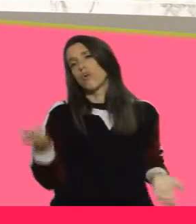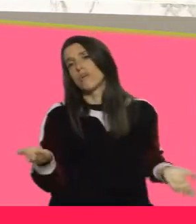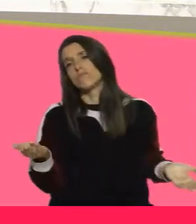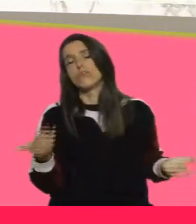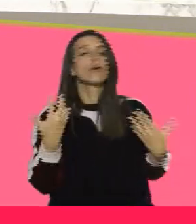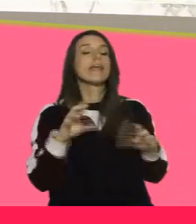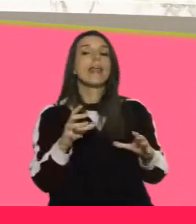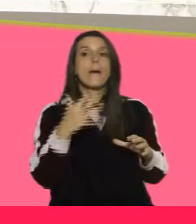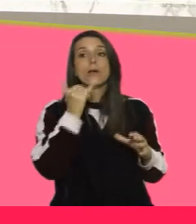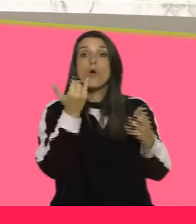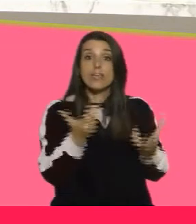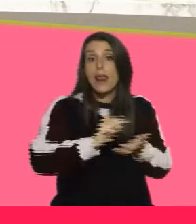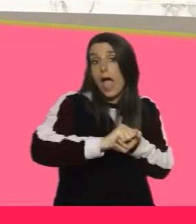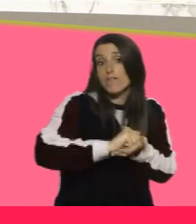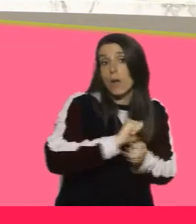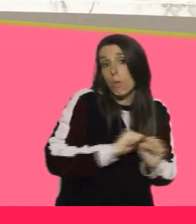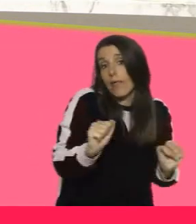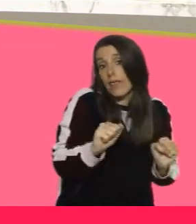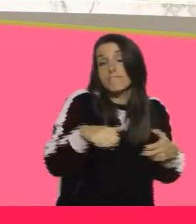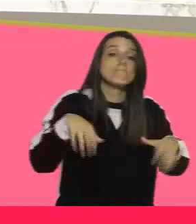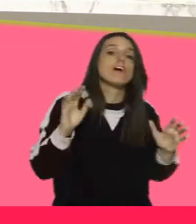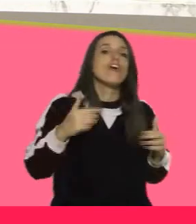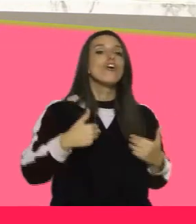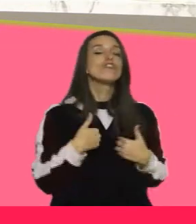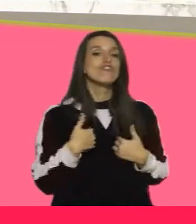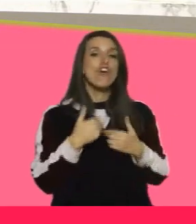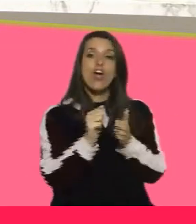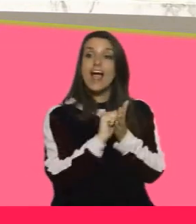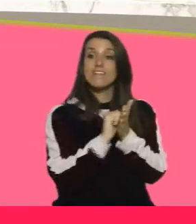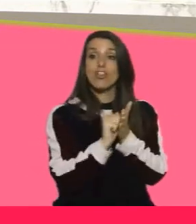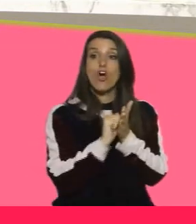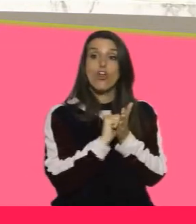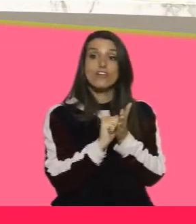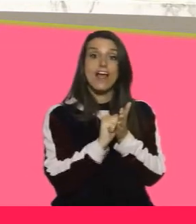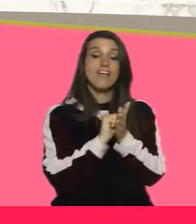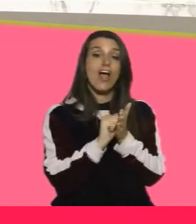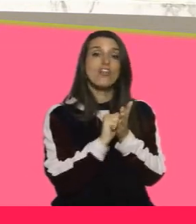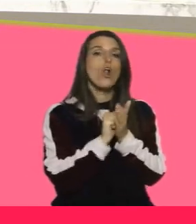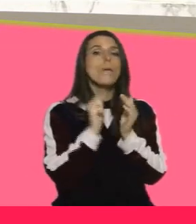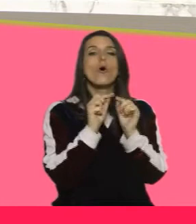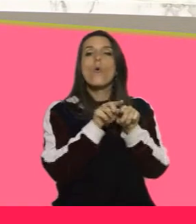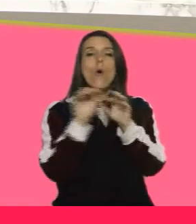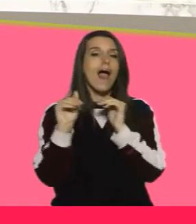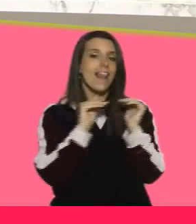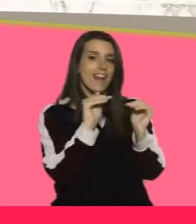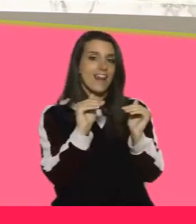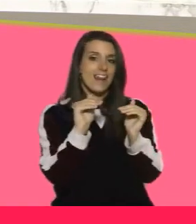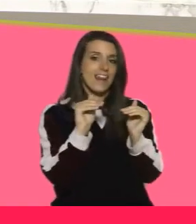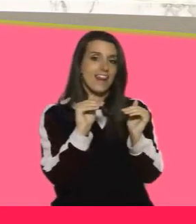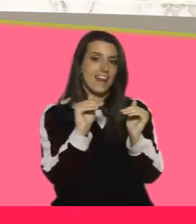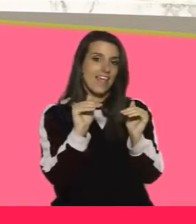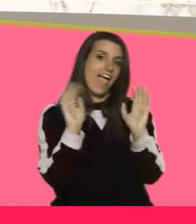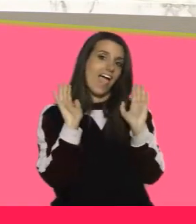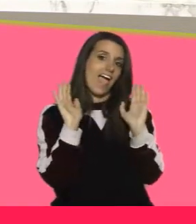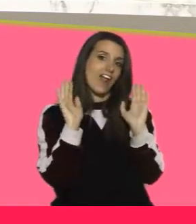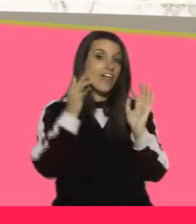quieras hacer. Si querés lavar, ensuciate todo y después lavas todo. Yo lo hago si en no el querés rayador, lavar, hacé lo malo y lavame. Para que quede todo como bien parejito. Sí. Pero claro,